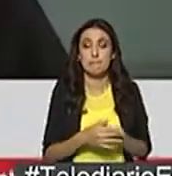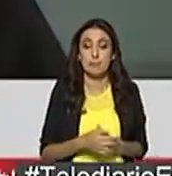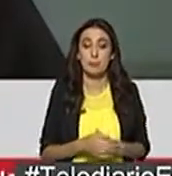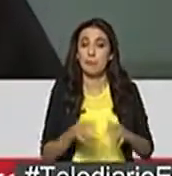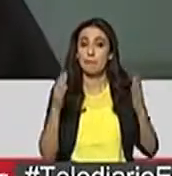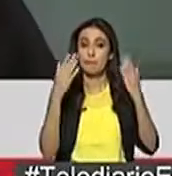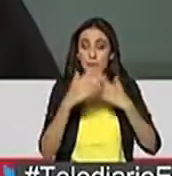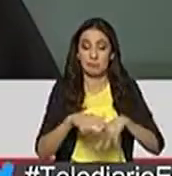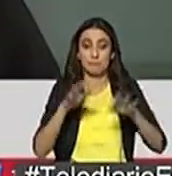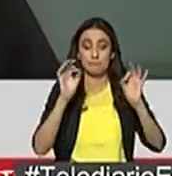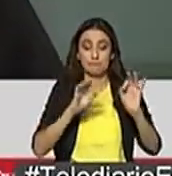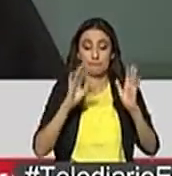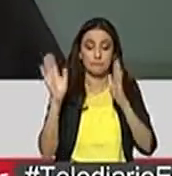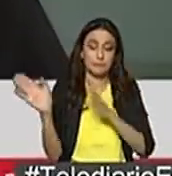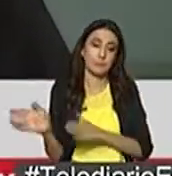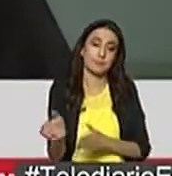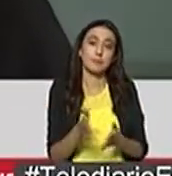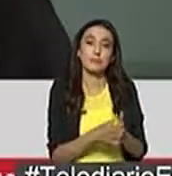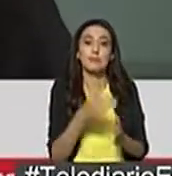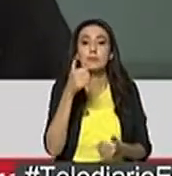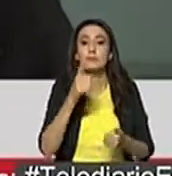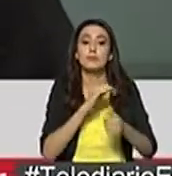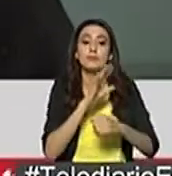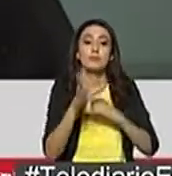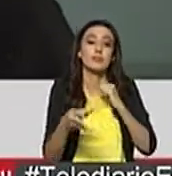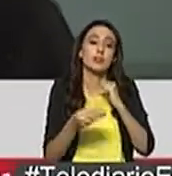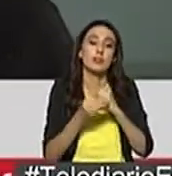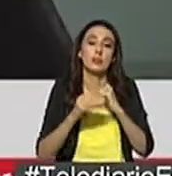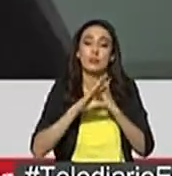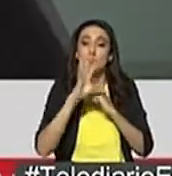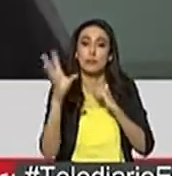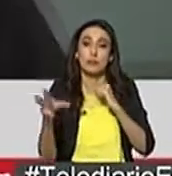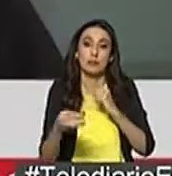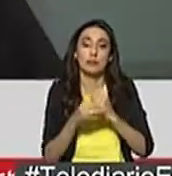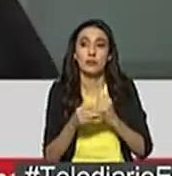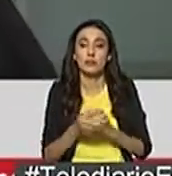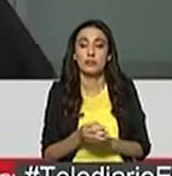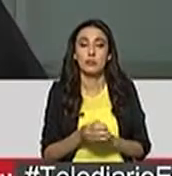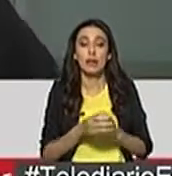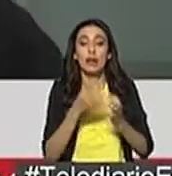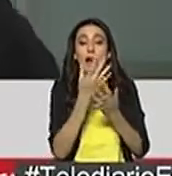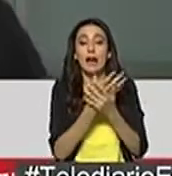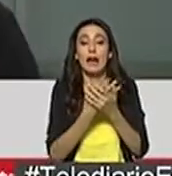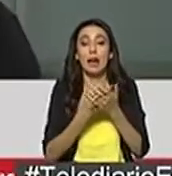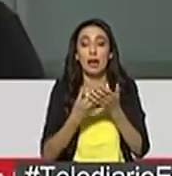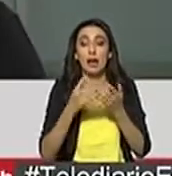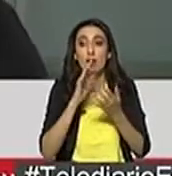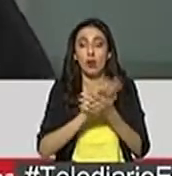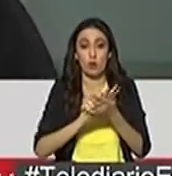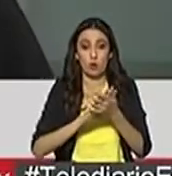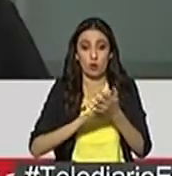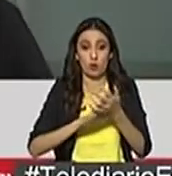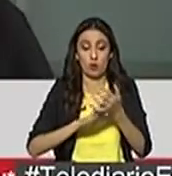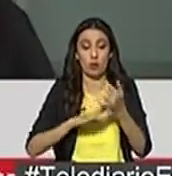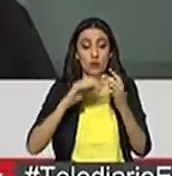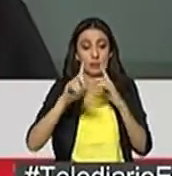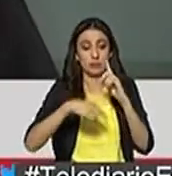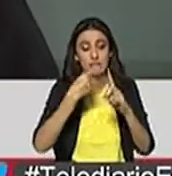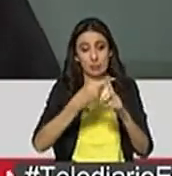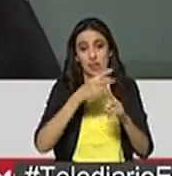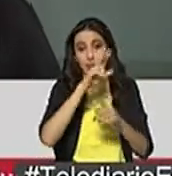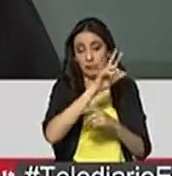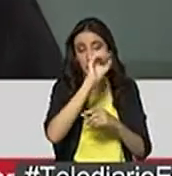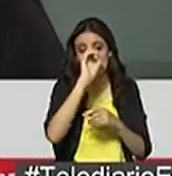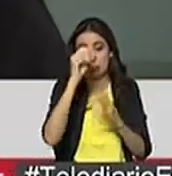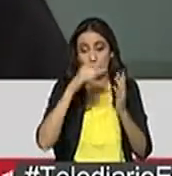y simplifica las actividades tributarias para el sector agrícola. La tabla que va de hasta $300,000,